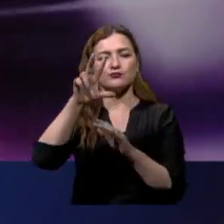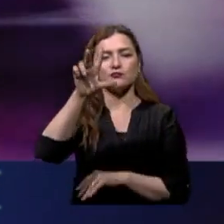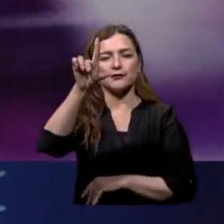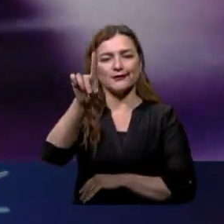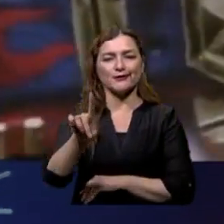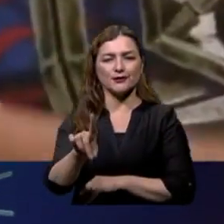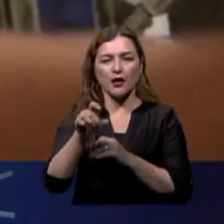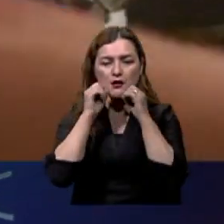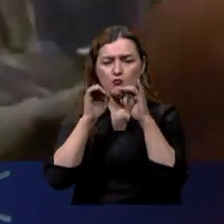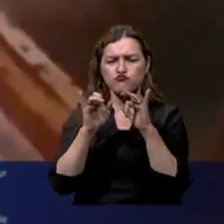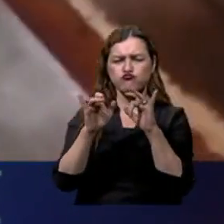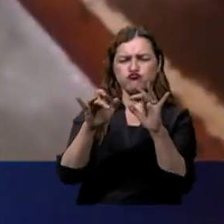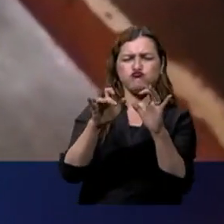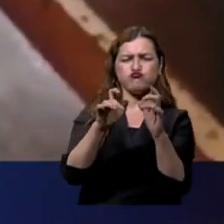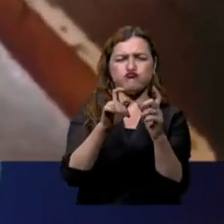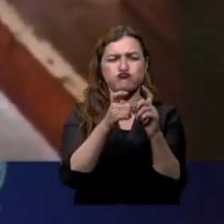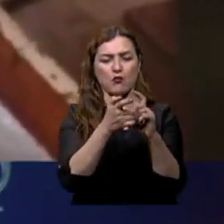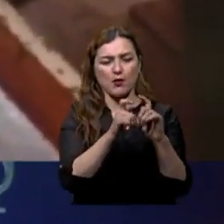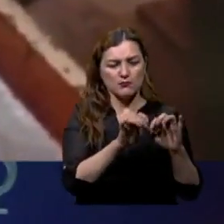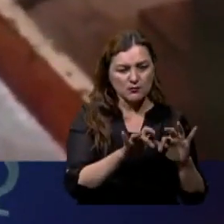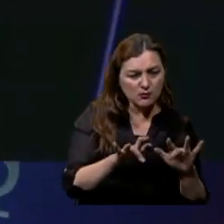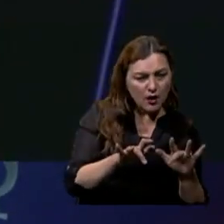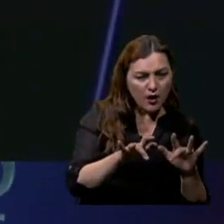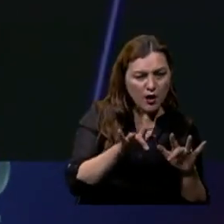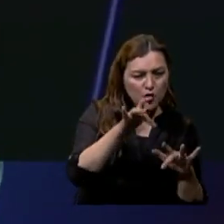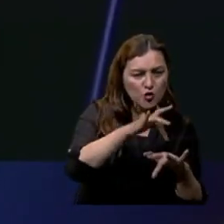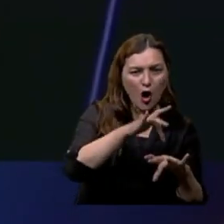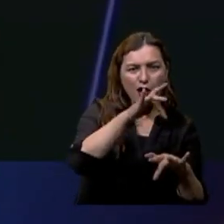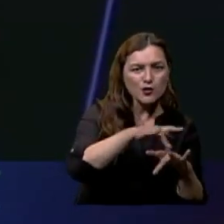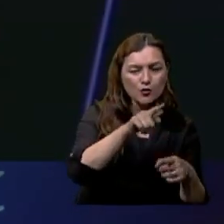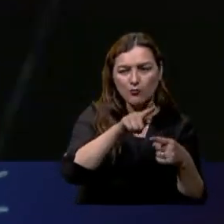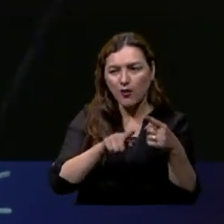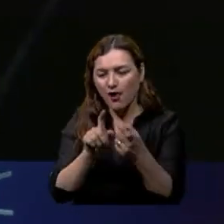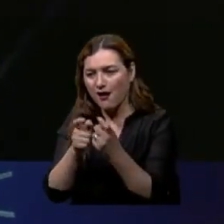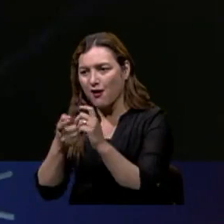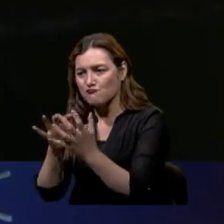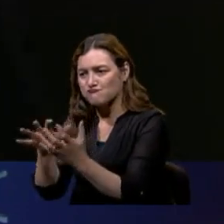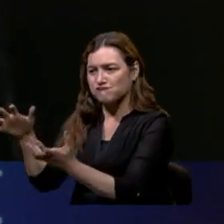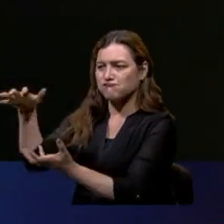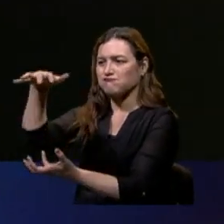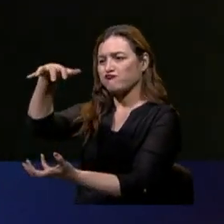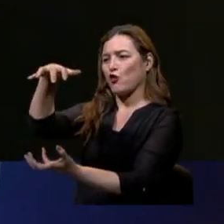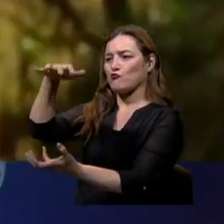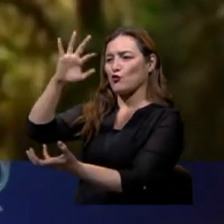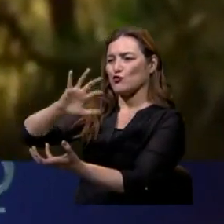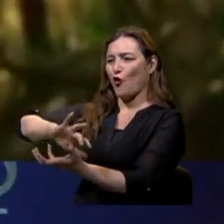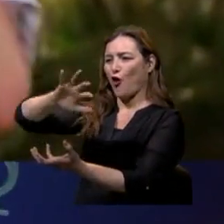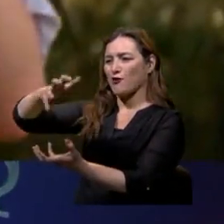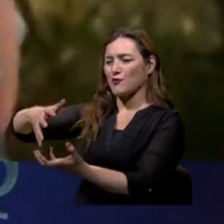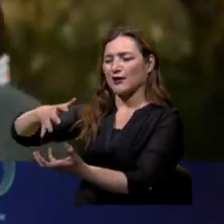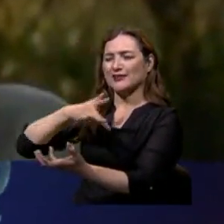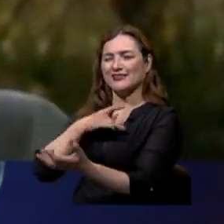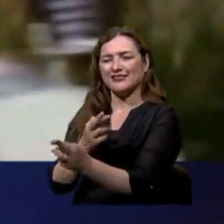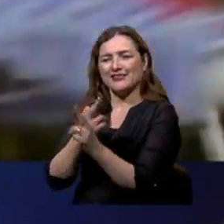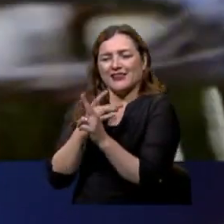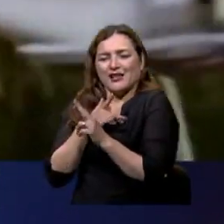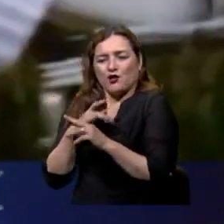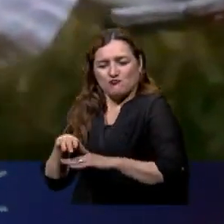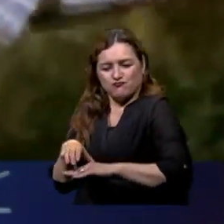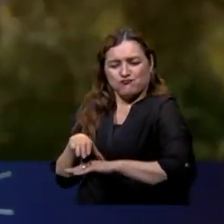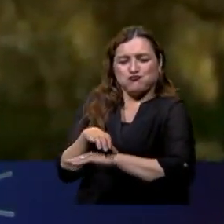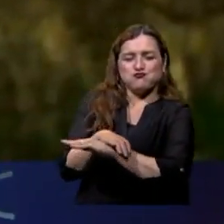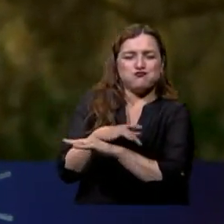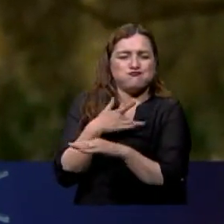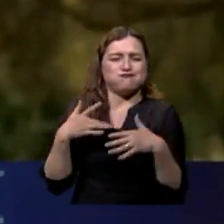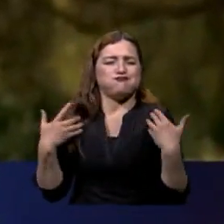la magia de transformar lo digital, lo intangible, en algo físico. El resultado, la alegría, la risa y el corazón lleno de